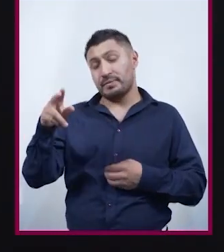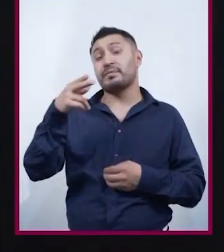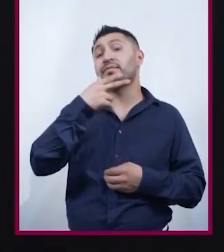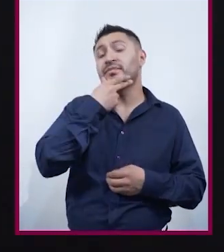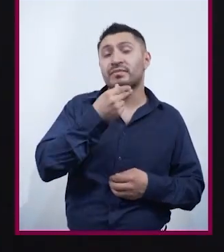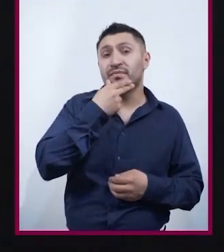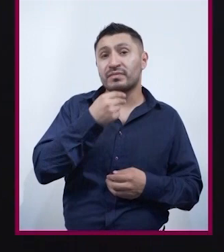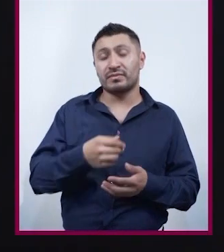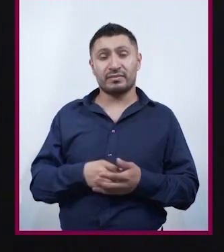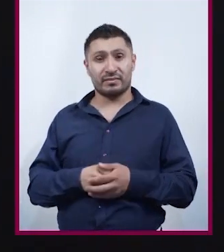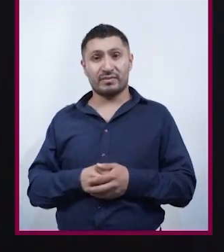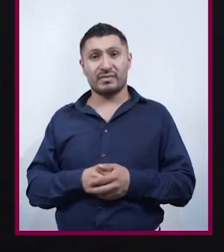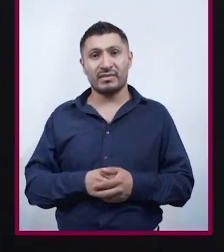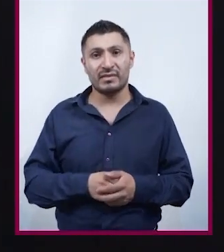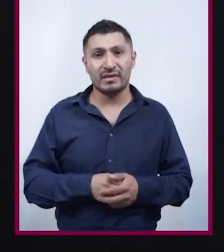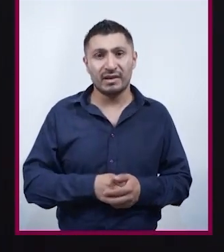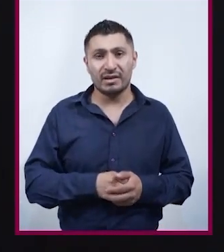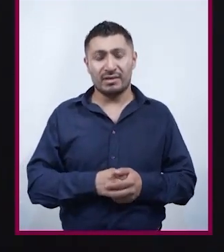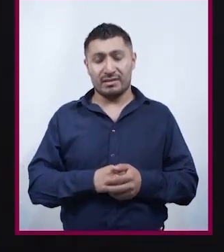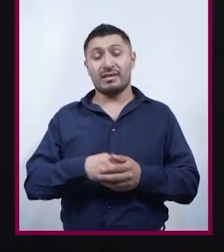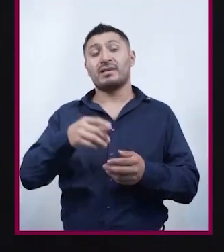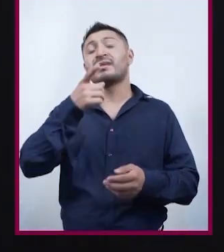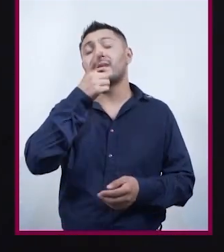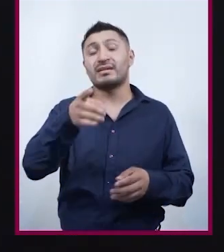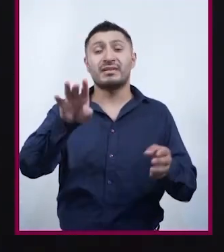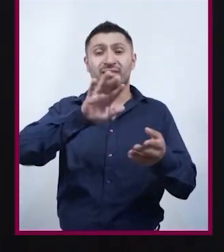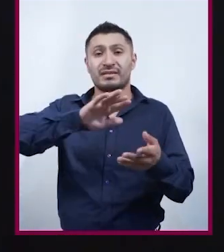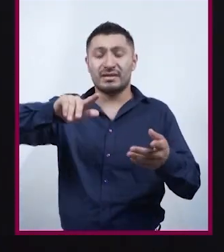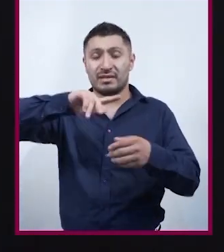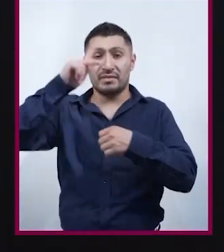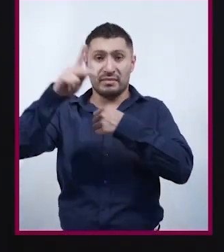vida y obra de Ulises criollo mexicano nos habla